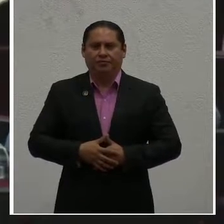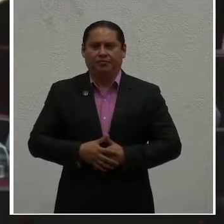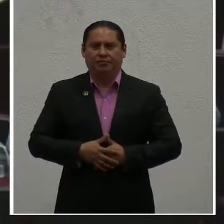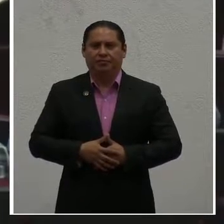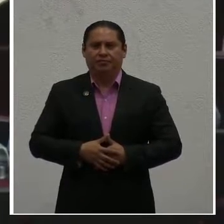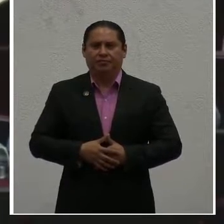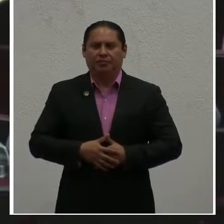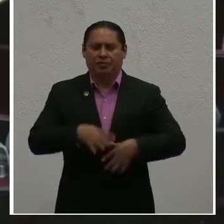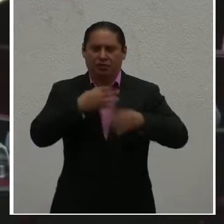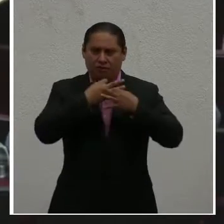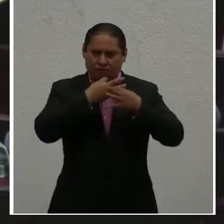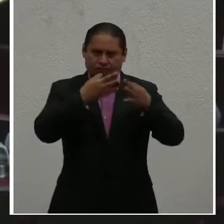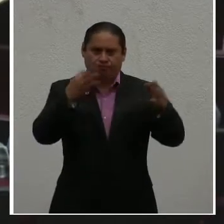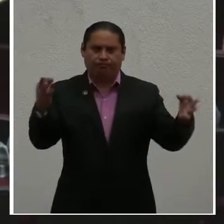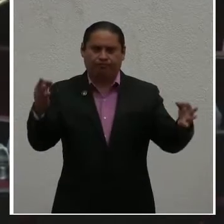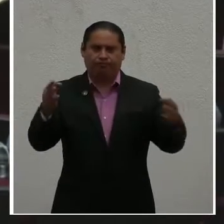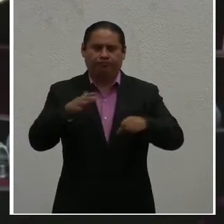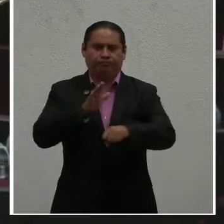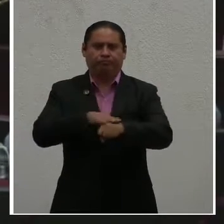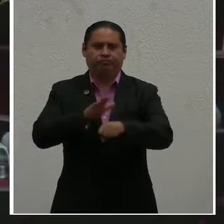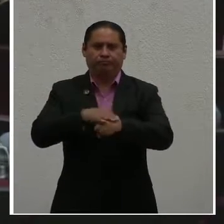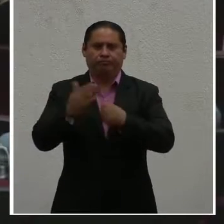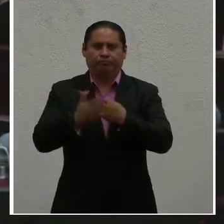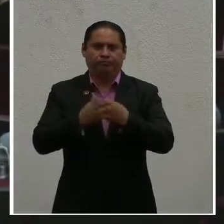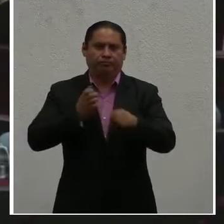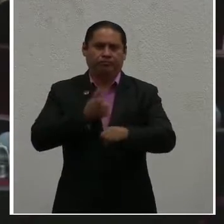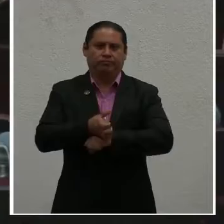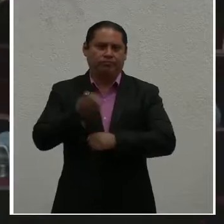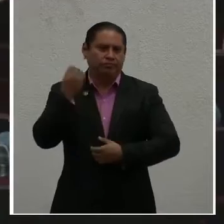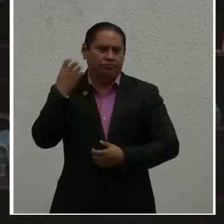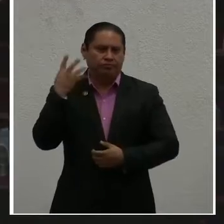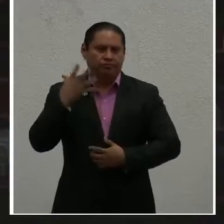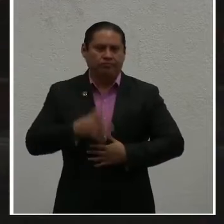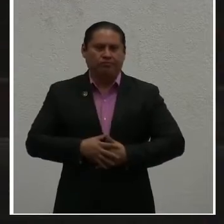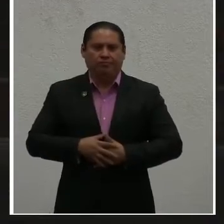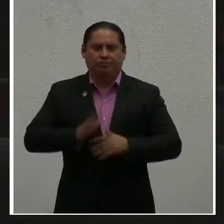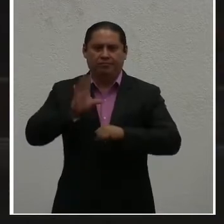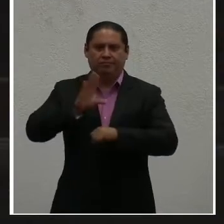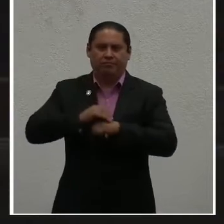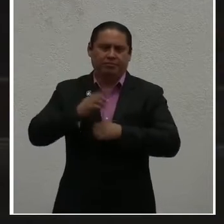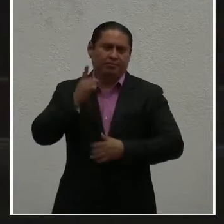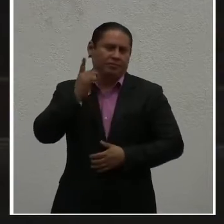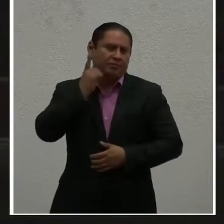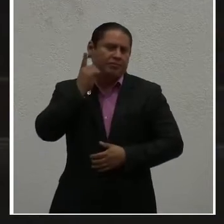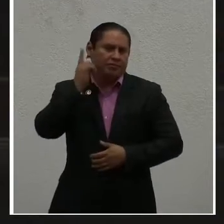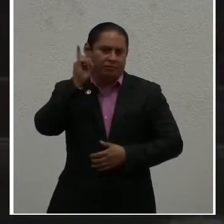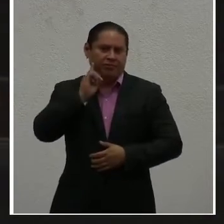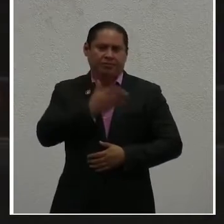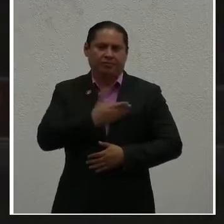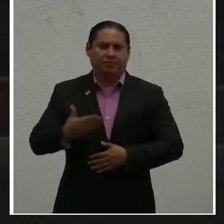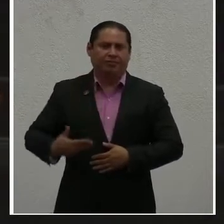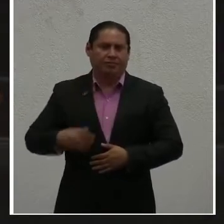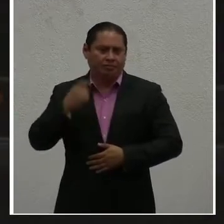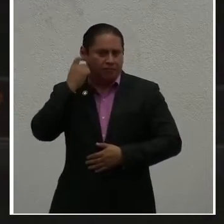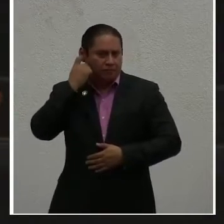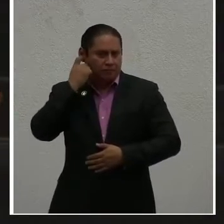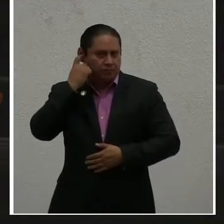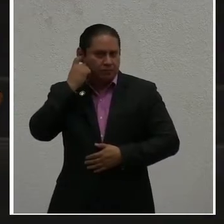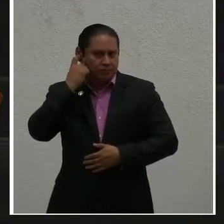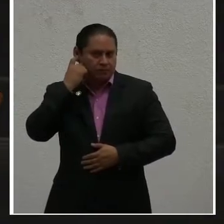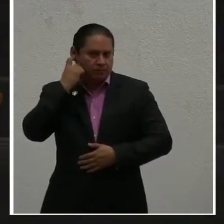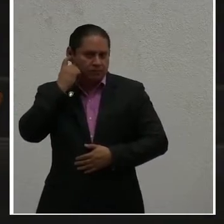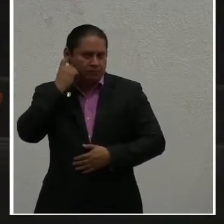se convoca a periodo extraordinario. Con su venia, diputada presidenta. Ya,